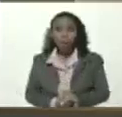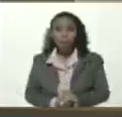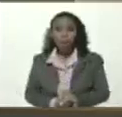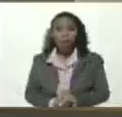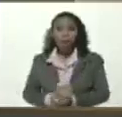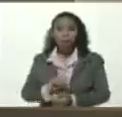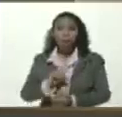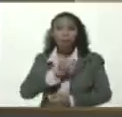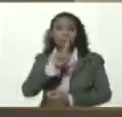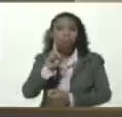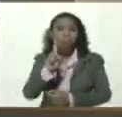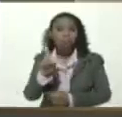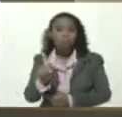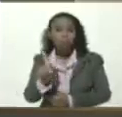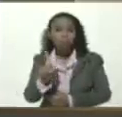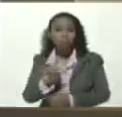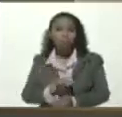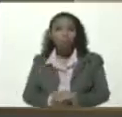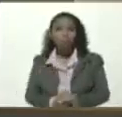consultar